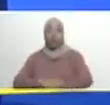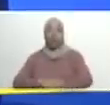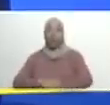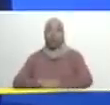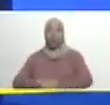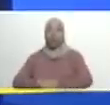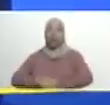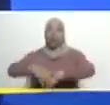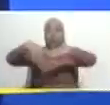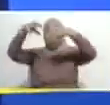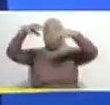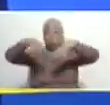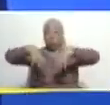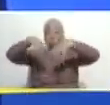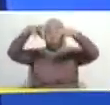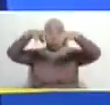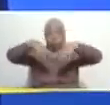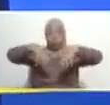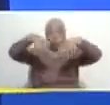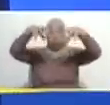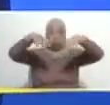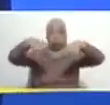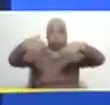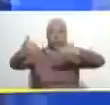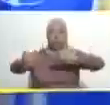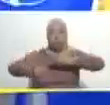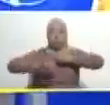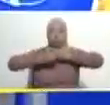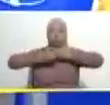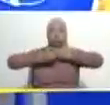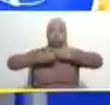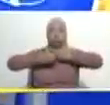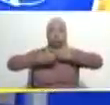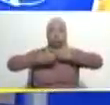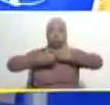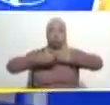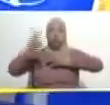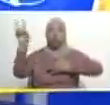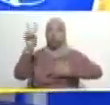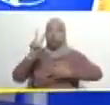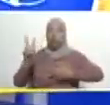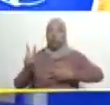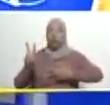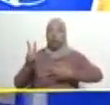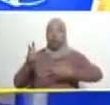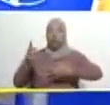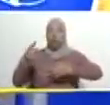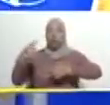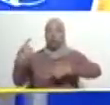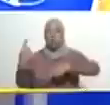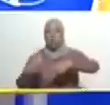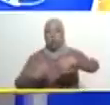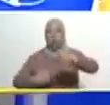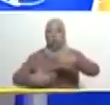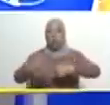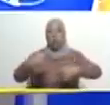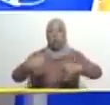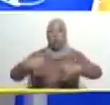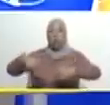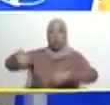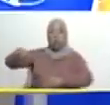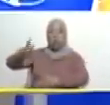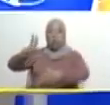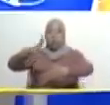anormal de las lluvias que impactan, como está impactando. Ahorita está en simultáneo el fenómeno llamado